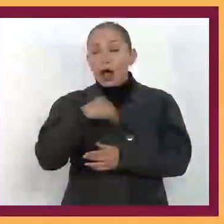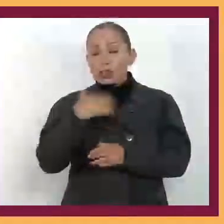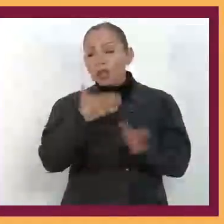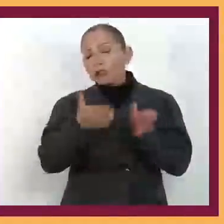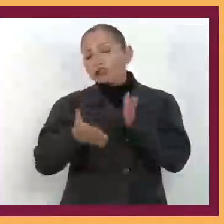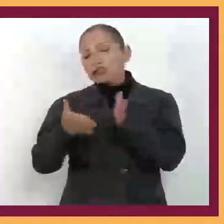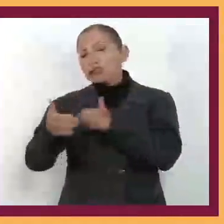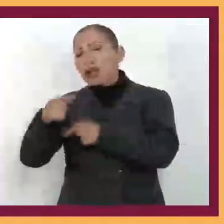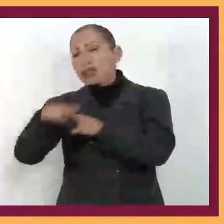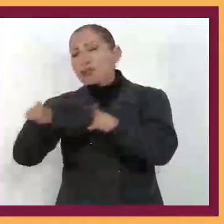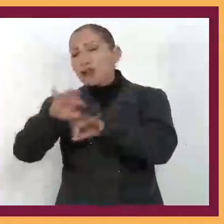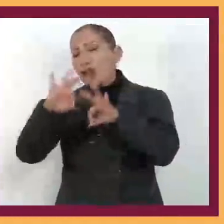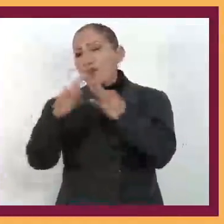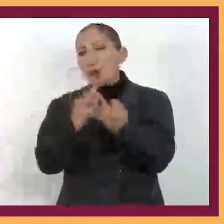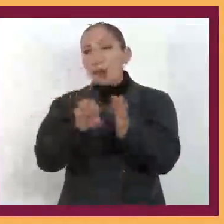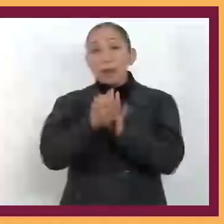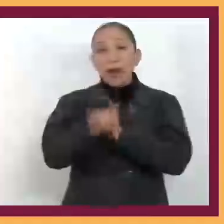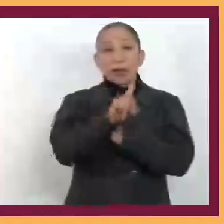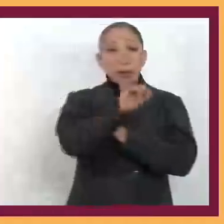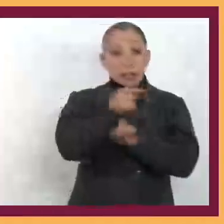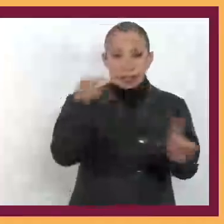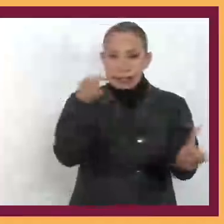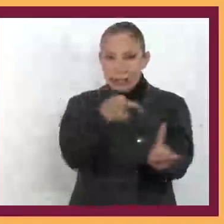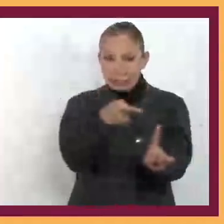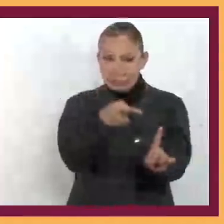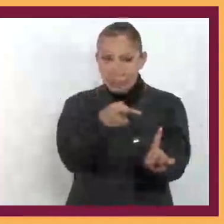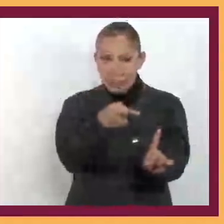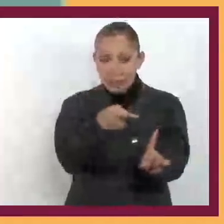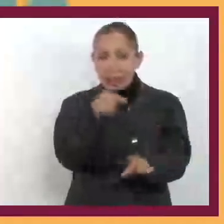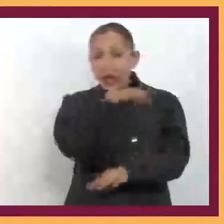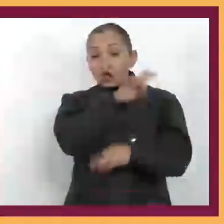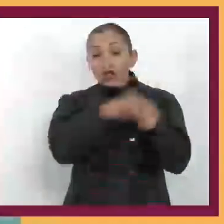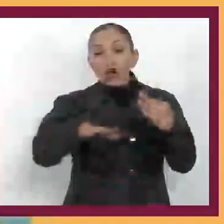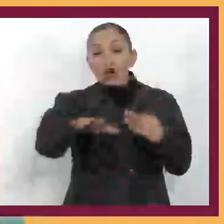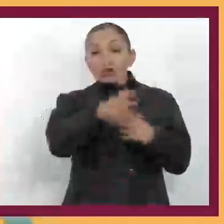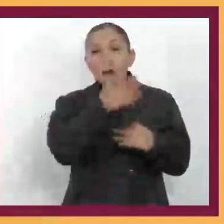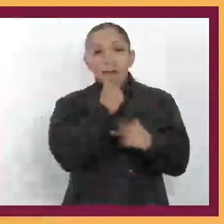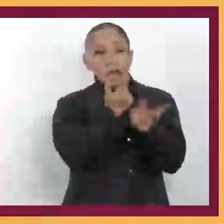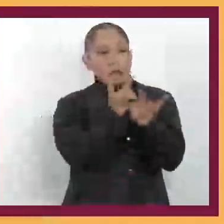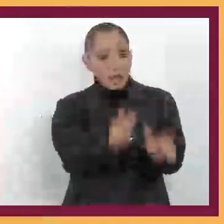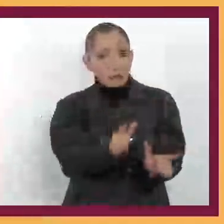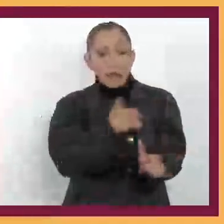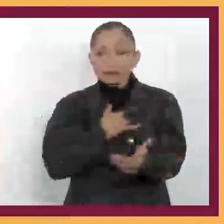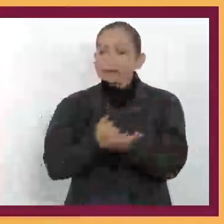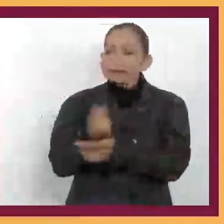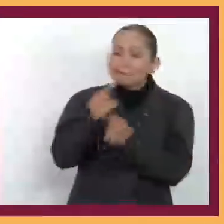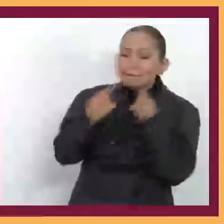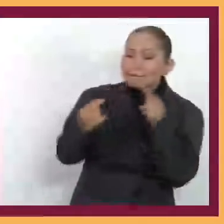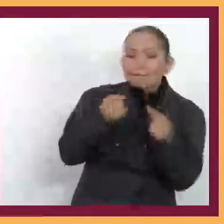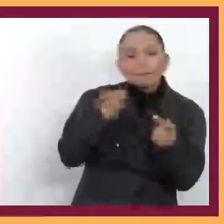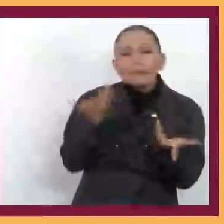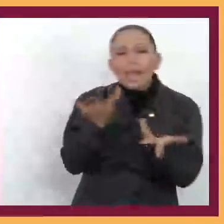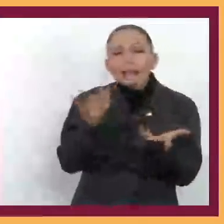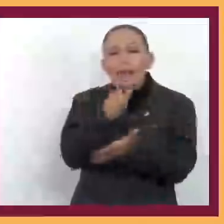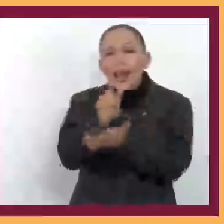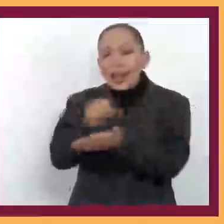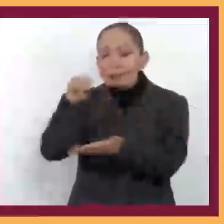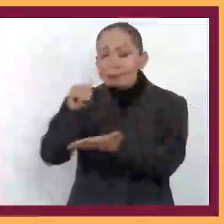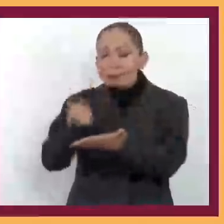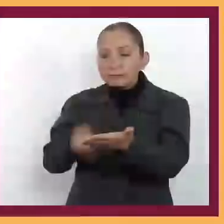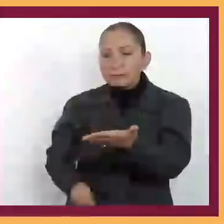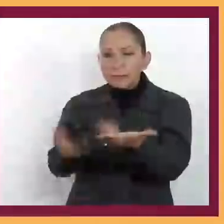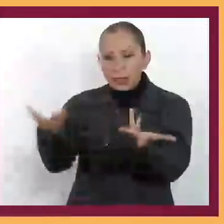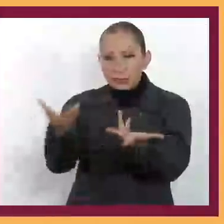pasado por diferentes modelos como la democracia directa, en donde todos los hombres libres decidían colectivamente las leyes que